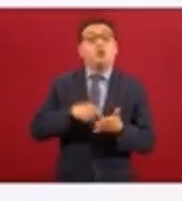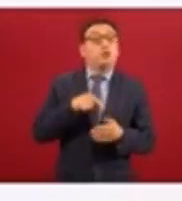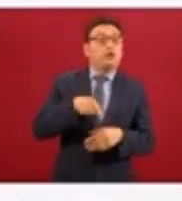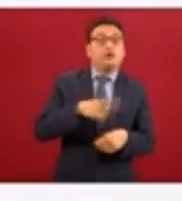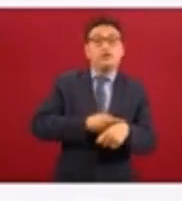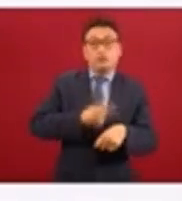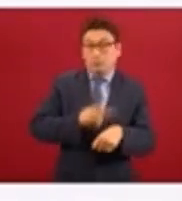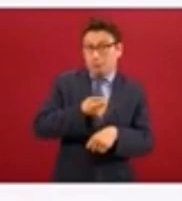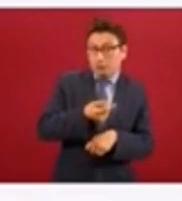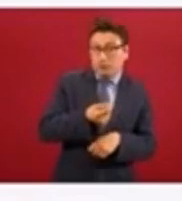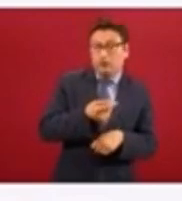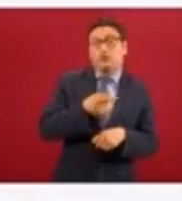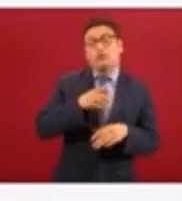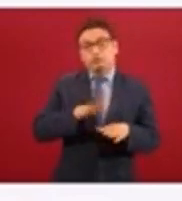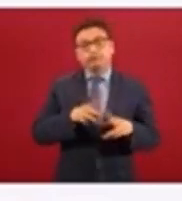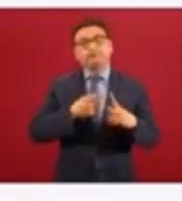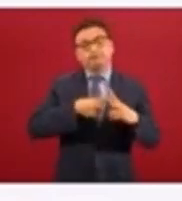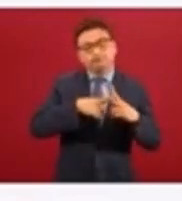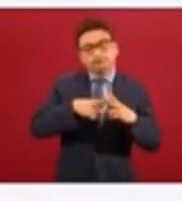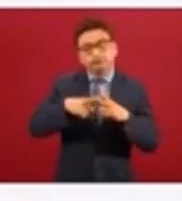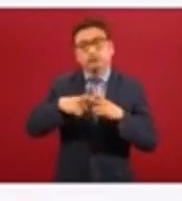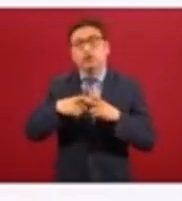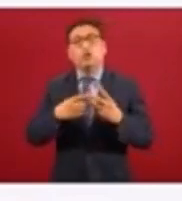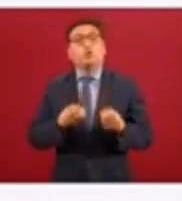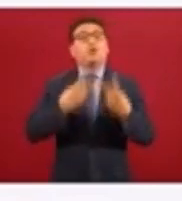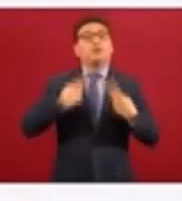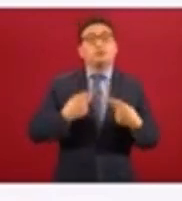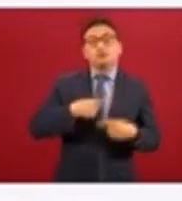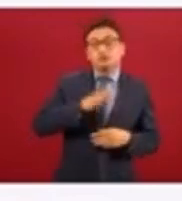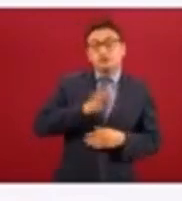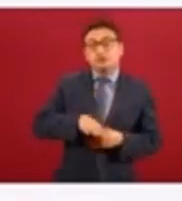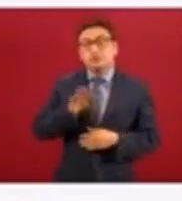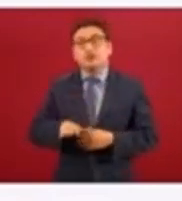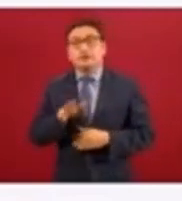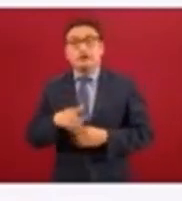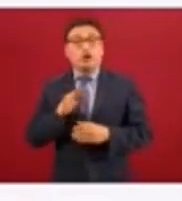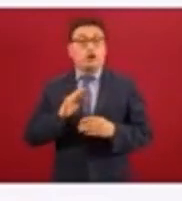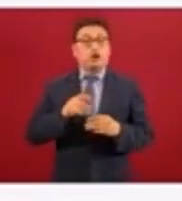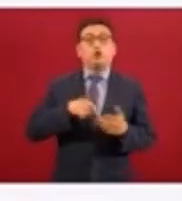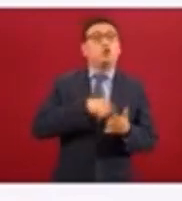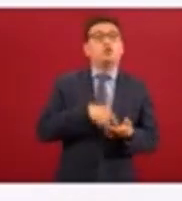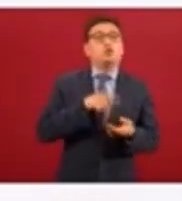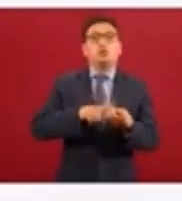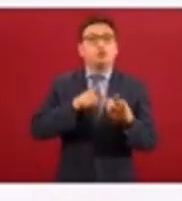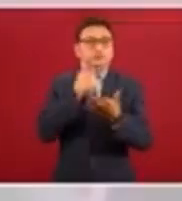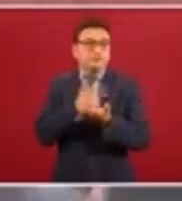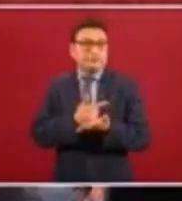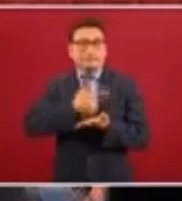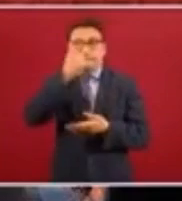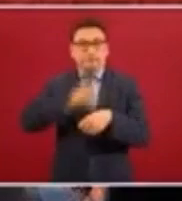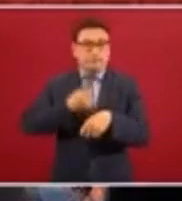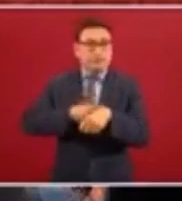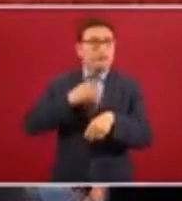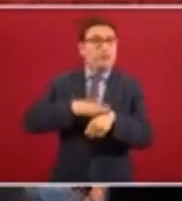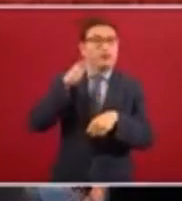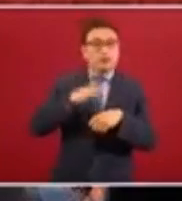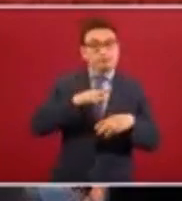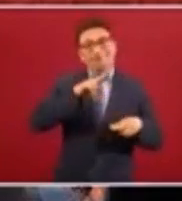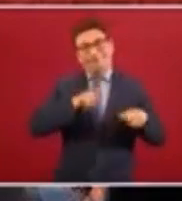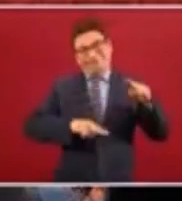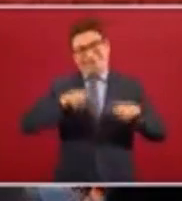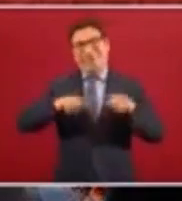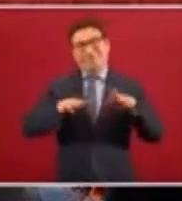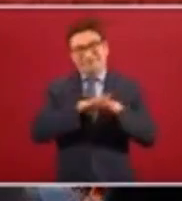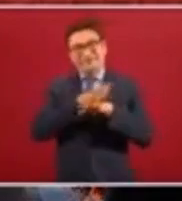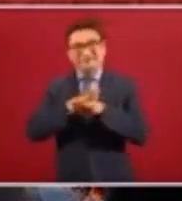la estimación, el cálculo de esta letalidad como una medida de la gravedad de la enfermedad varíe muchísimo, porque